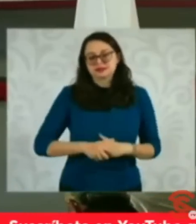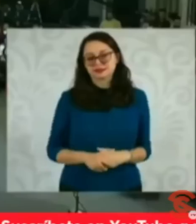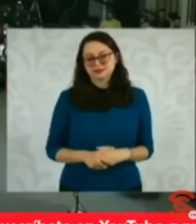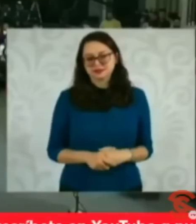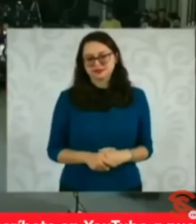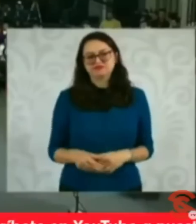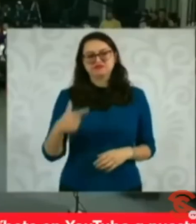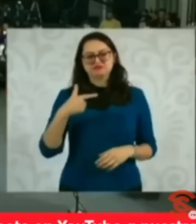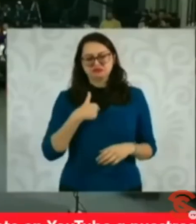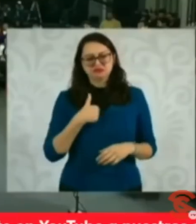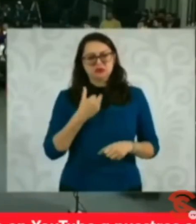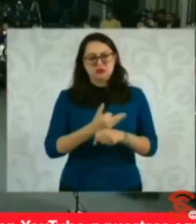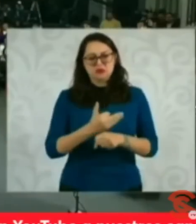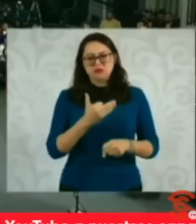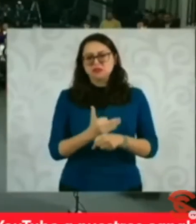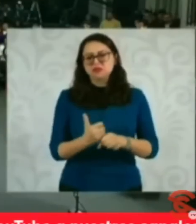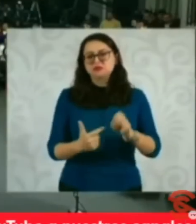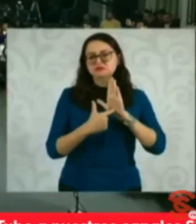Más allá de